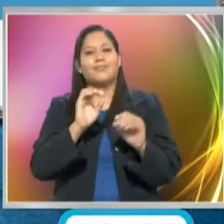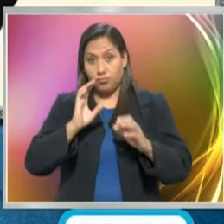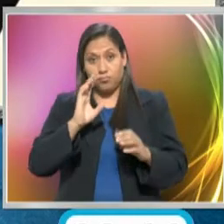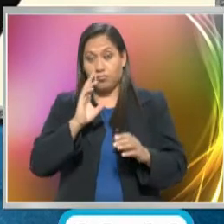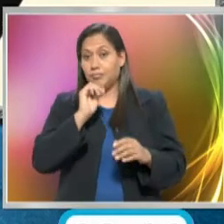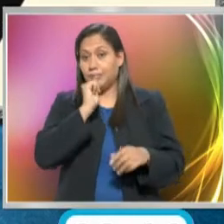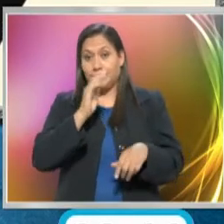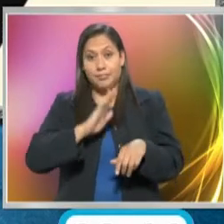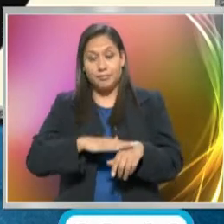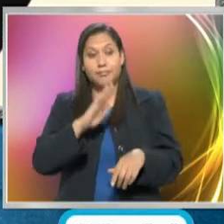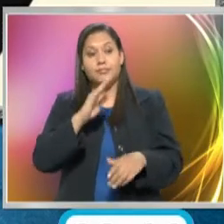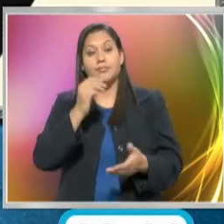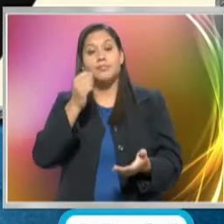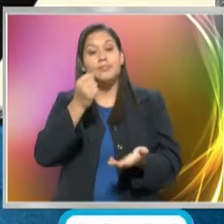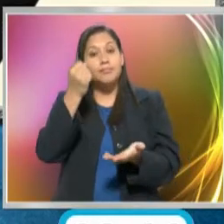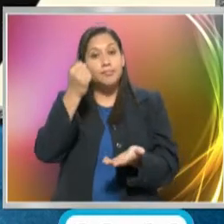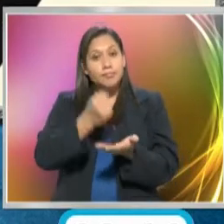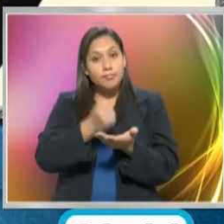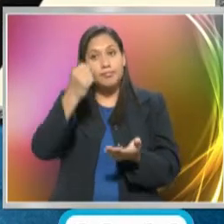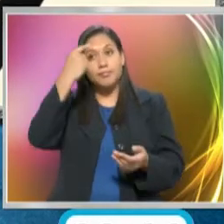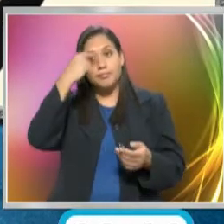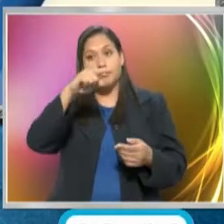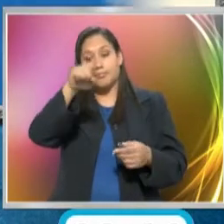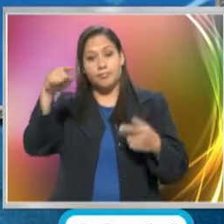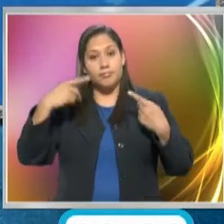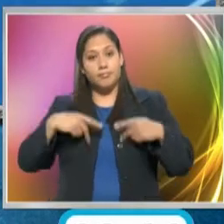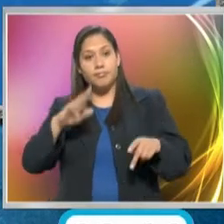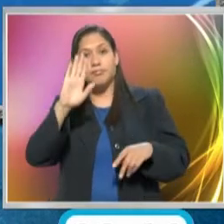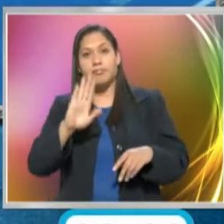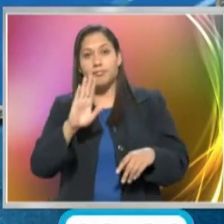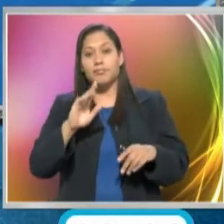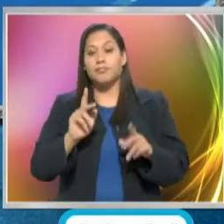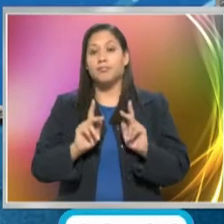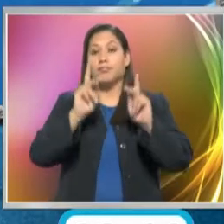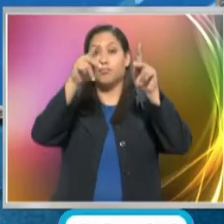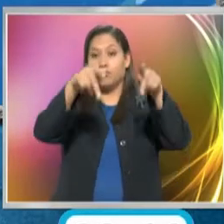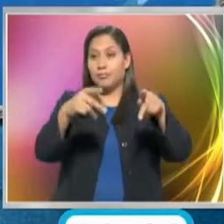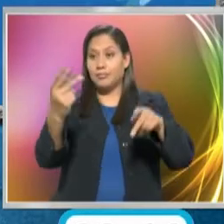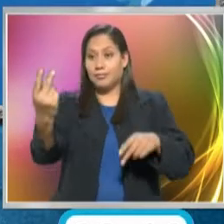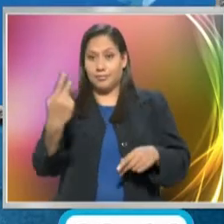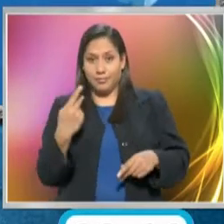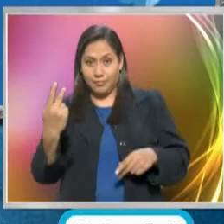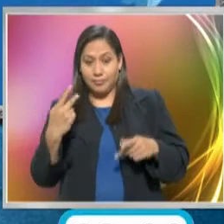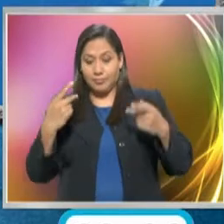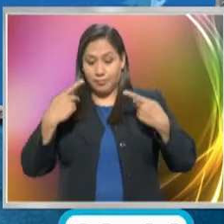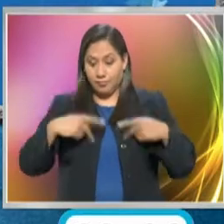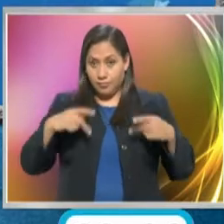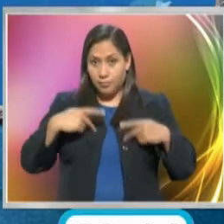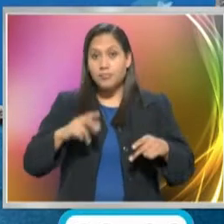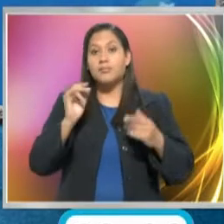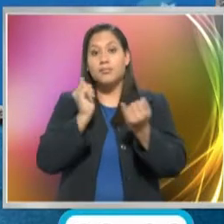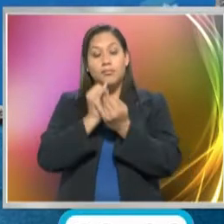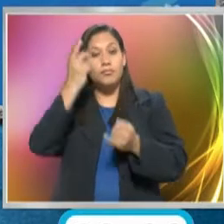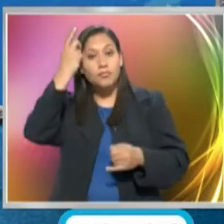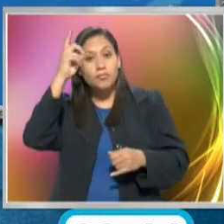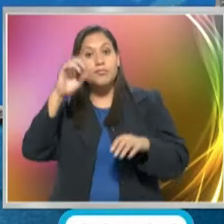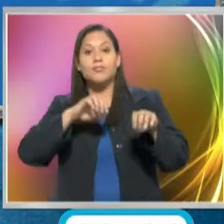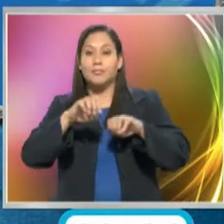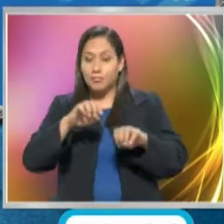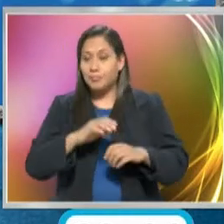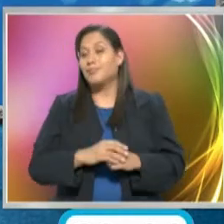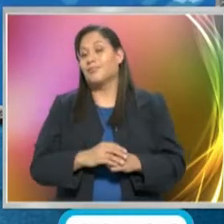estar respondiendo. Entonces no es solamente saber manejar redes sociales, hay que tener también un conocimiento formado del producto